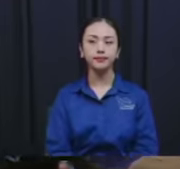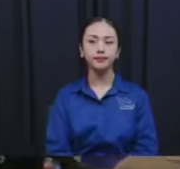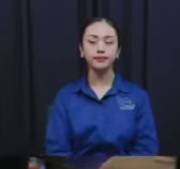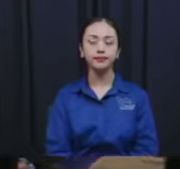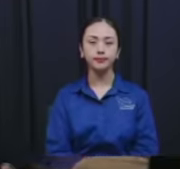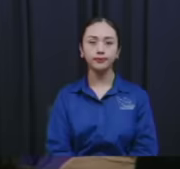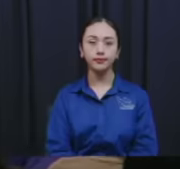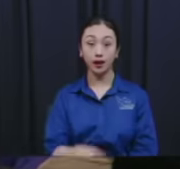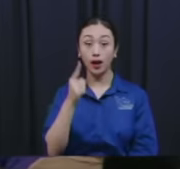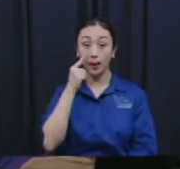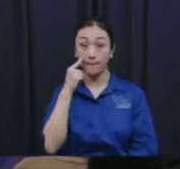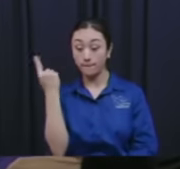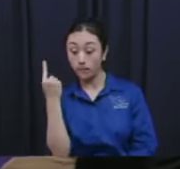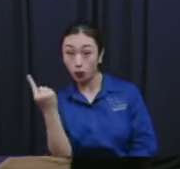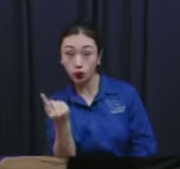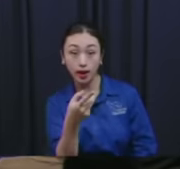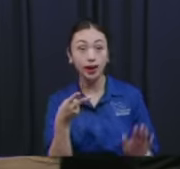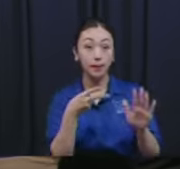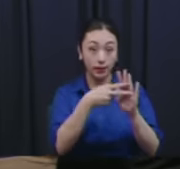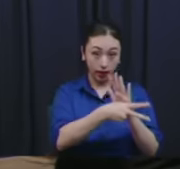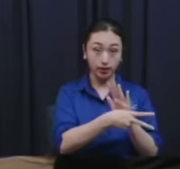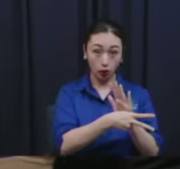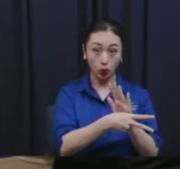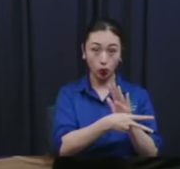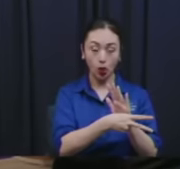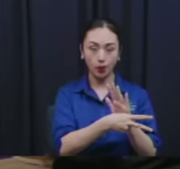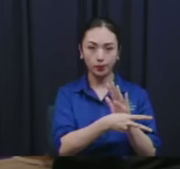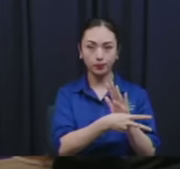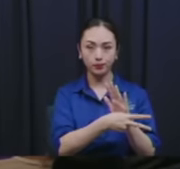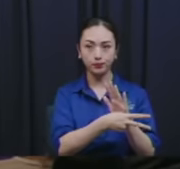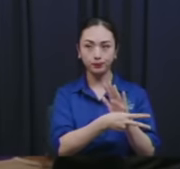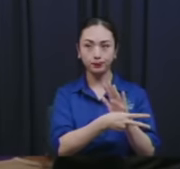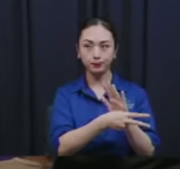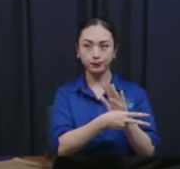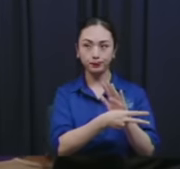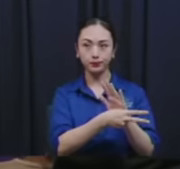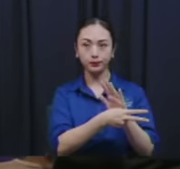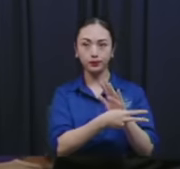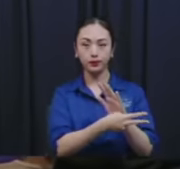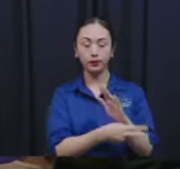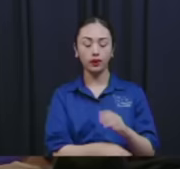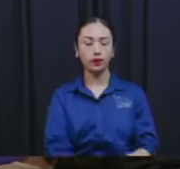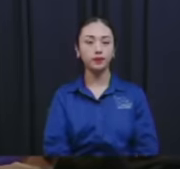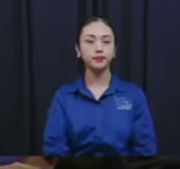el principio o es en el verso